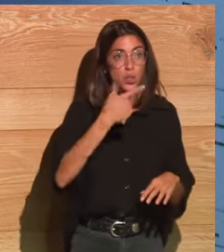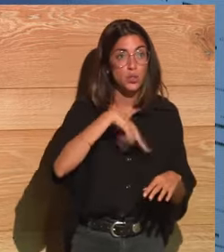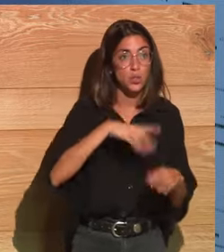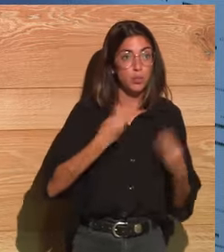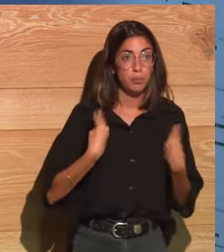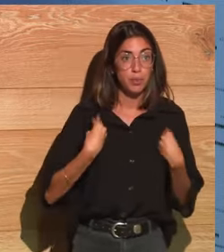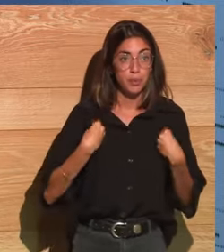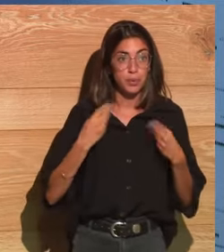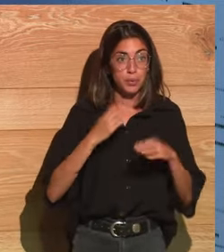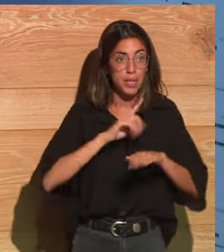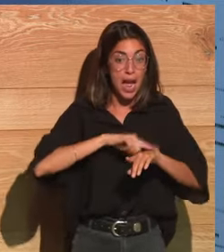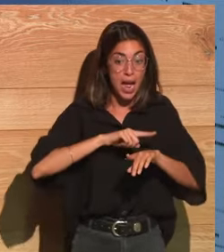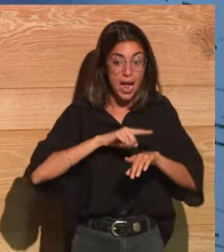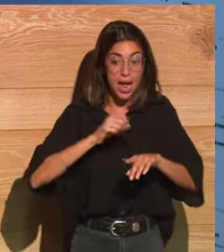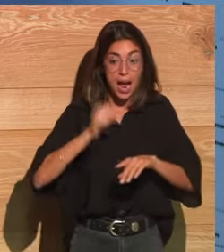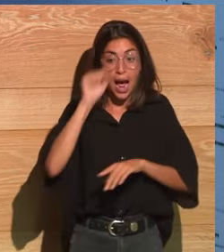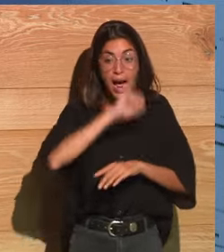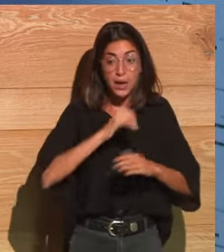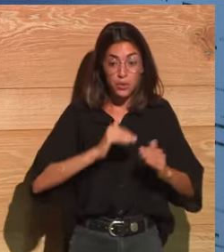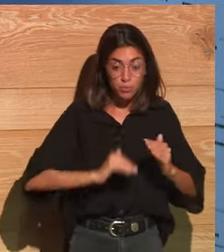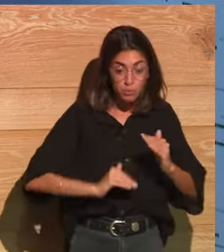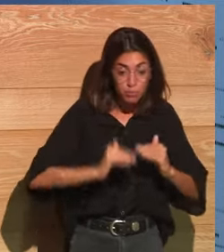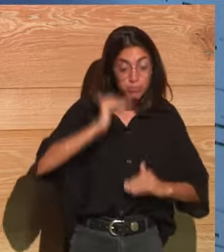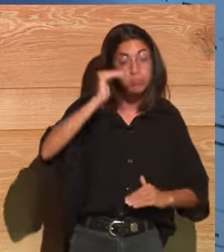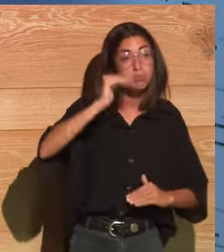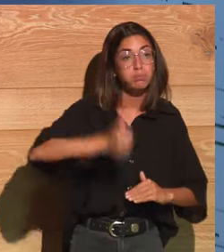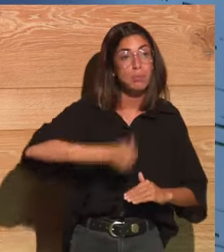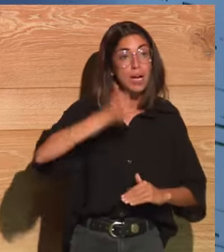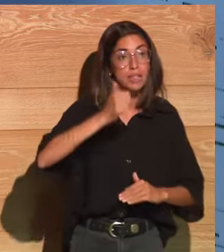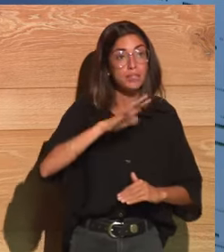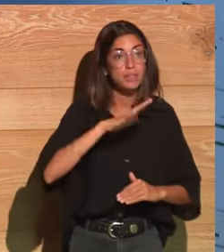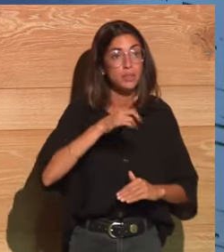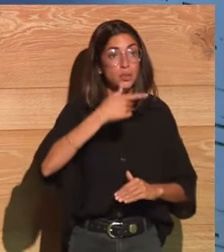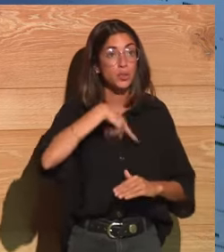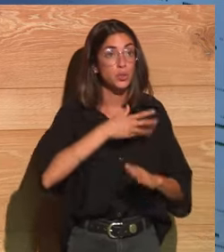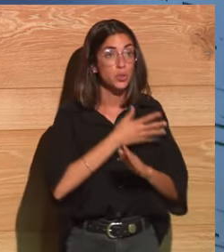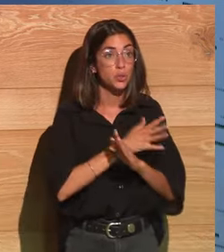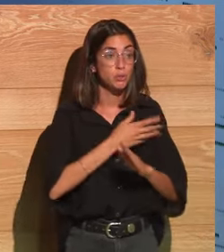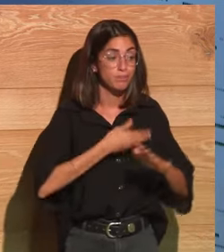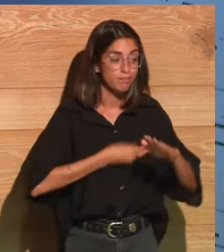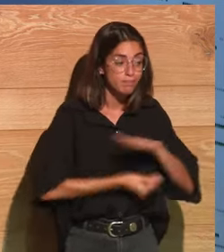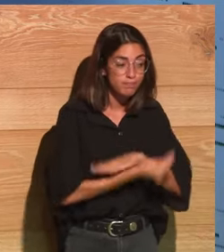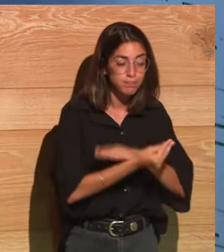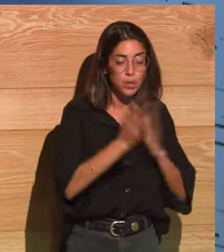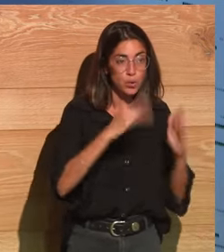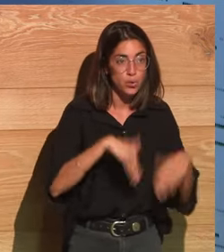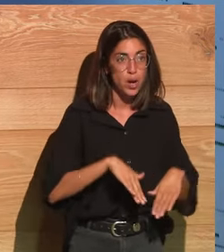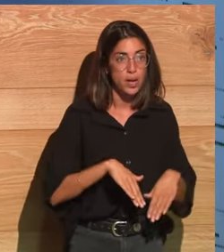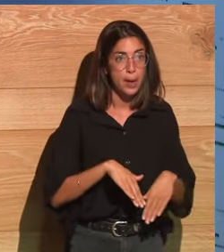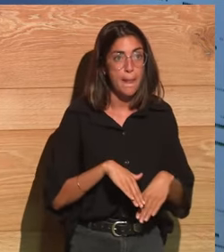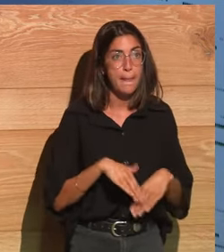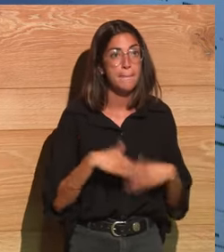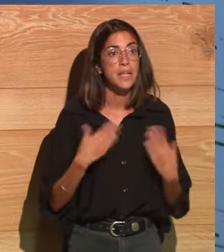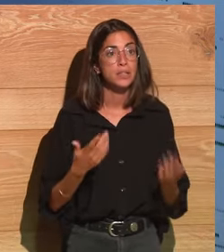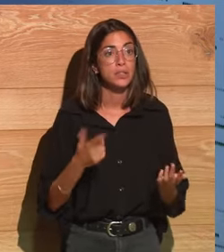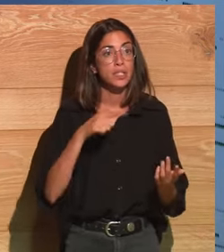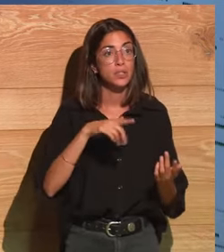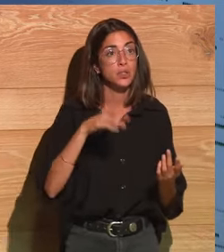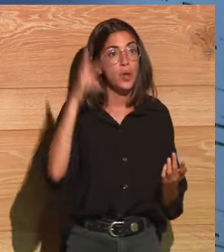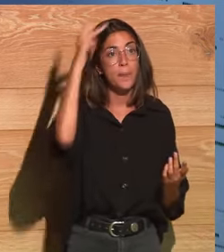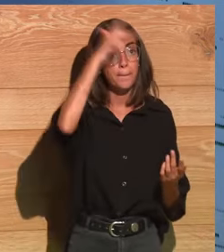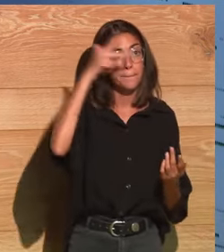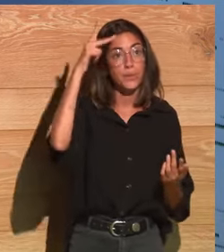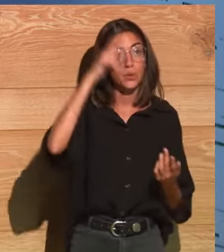vivimos más años, pero justo no son los años en los que tenemos hijos. ¿Para qué? Pues entonces lo que se ha visto, y esta es la hipótesis de la abuela,